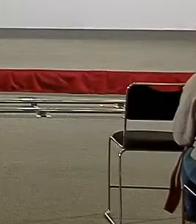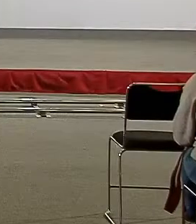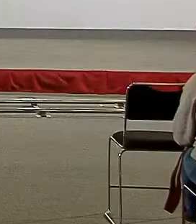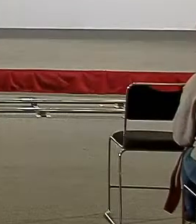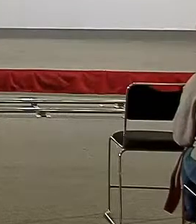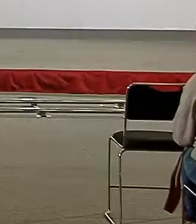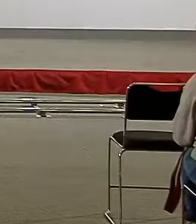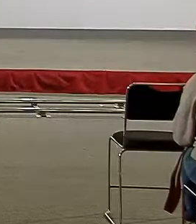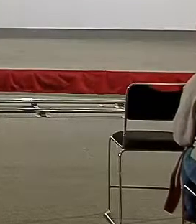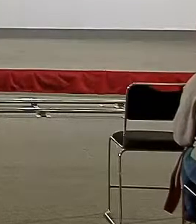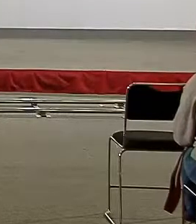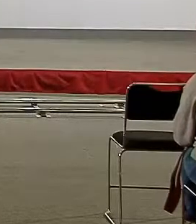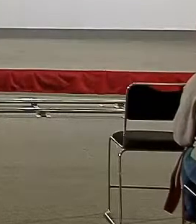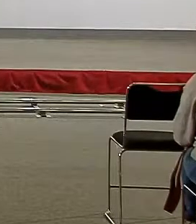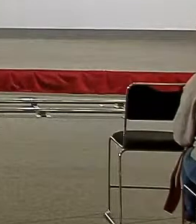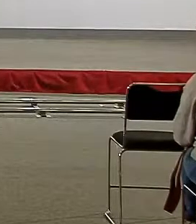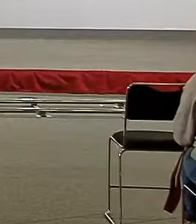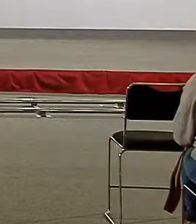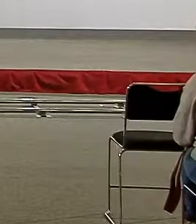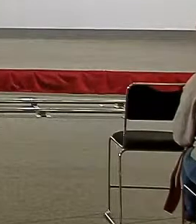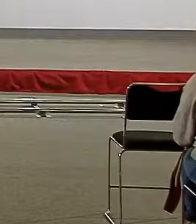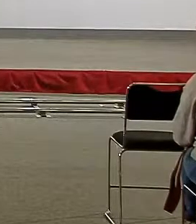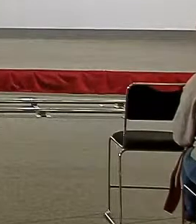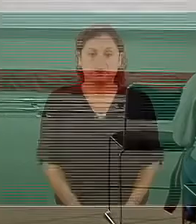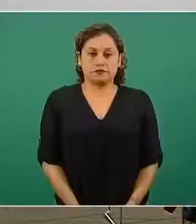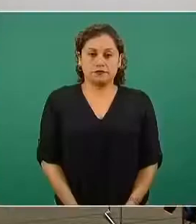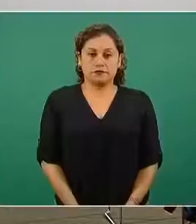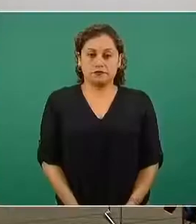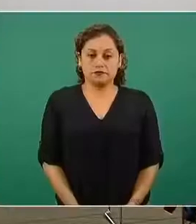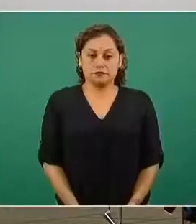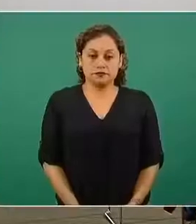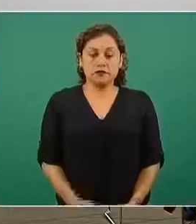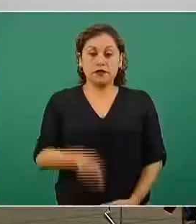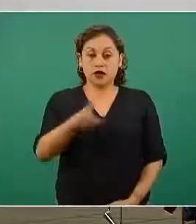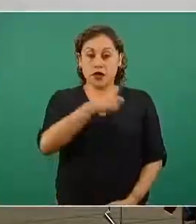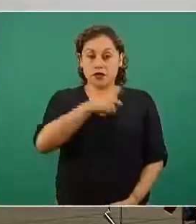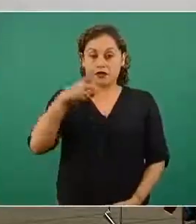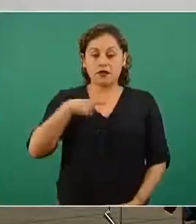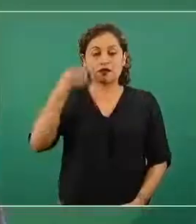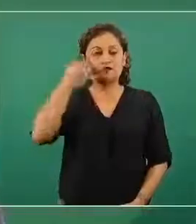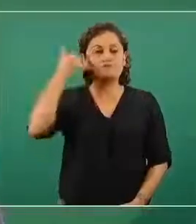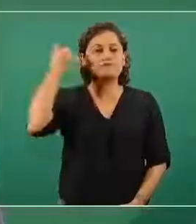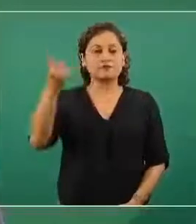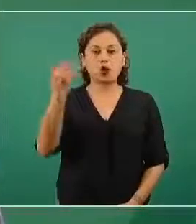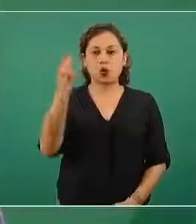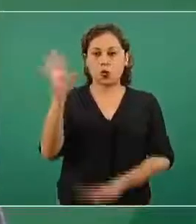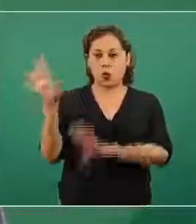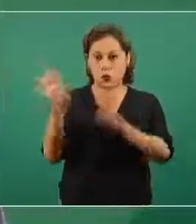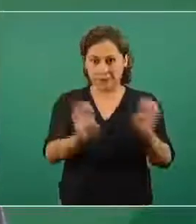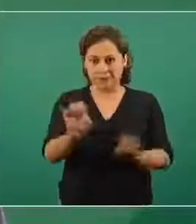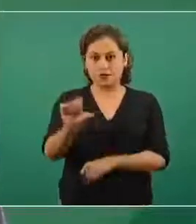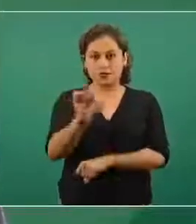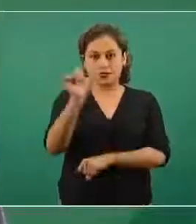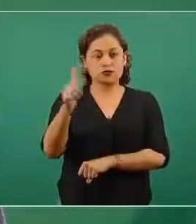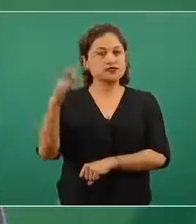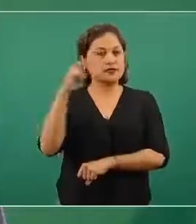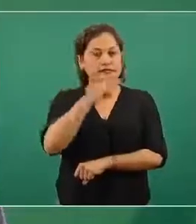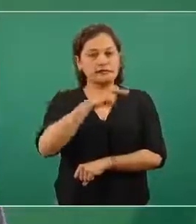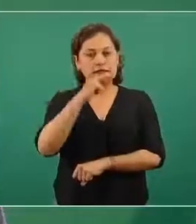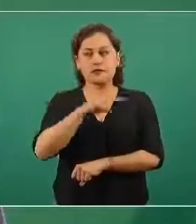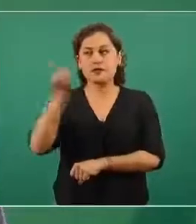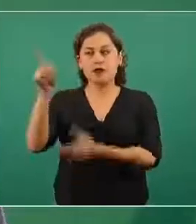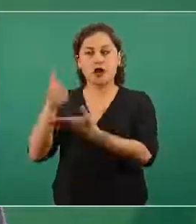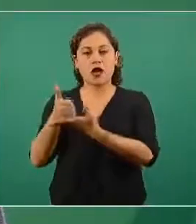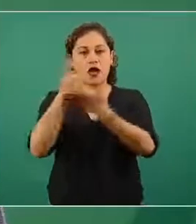está presentando signos de alarma, complicaciones, llamar al 911 rápidamente para que sea a través de un traslado lo